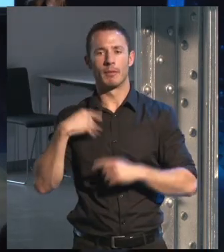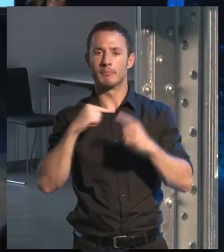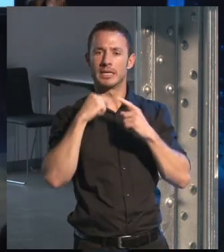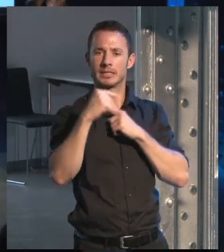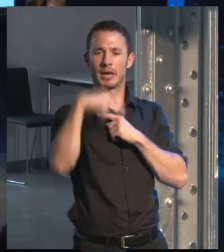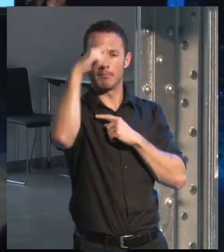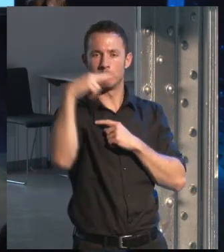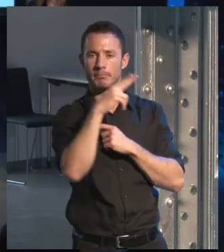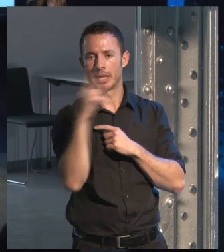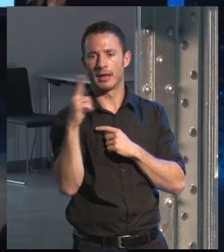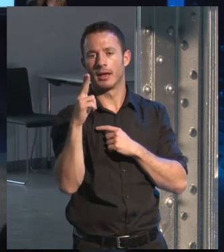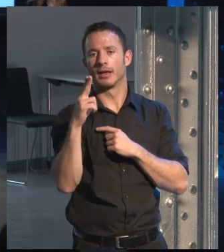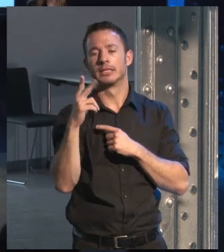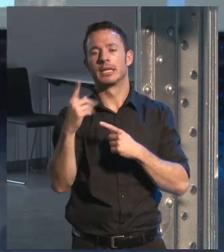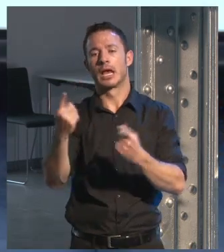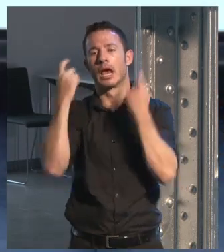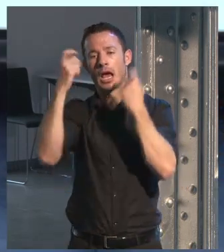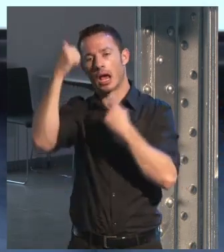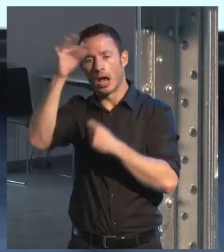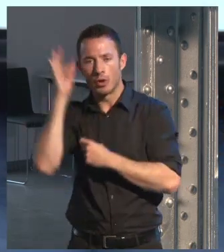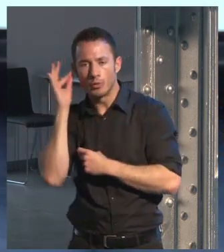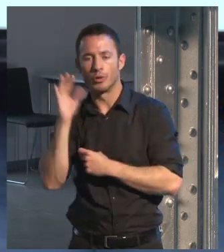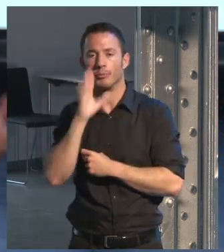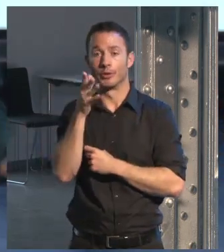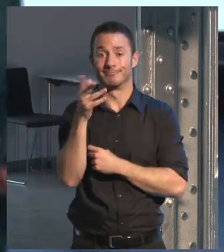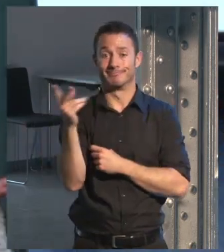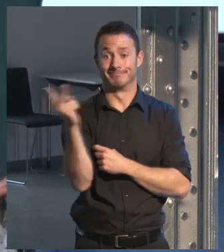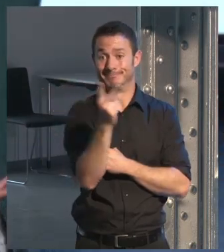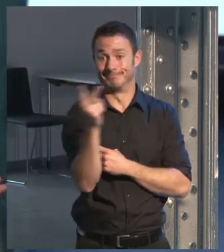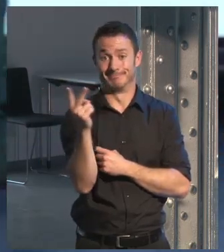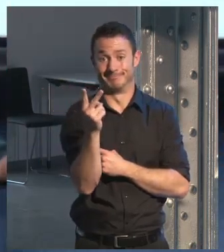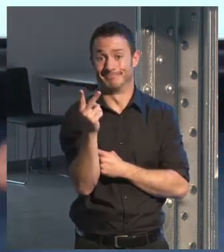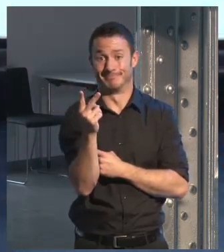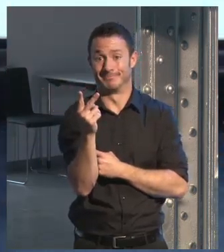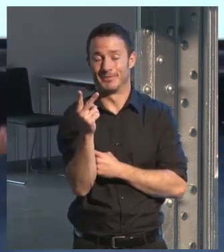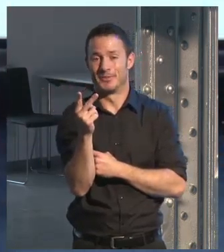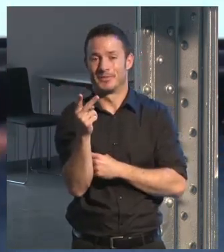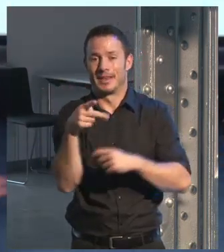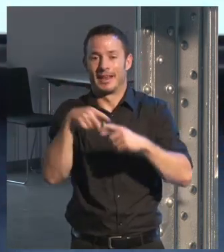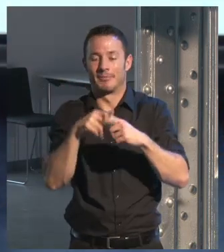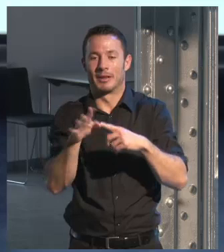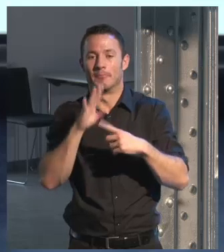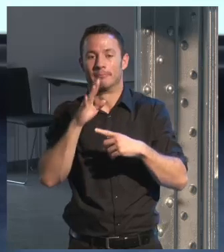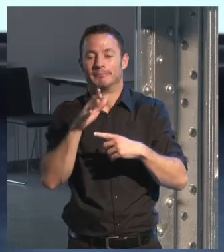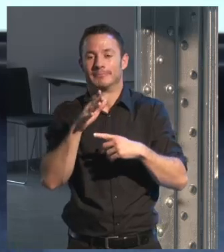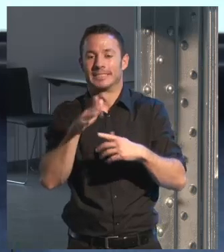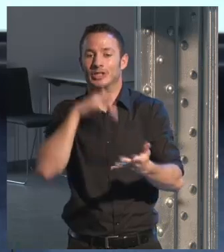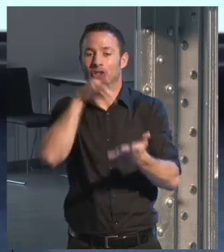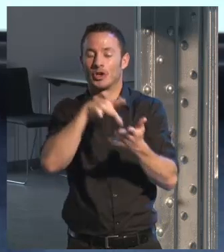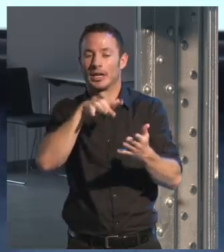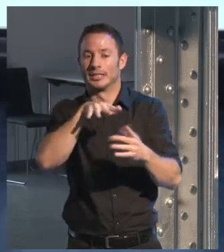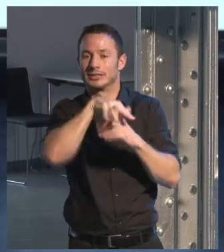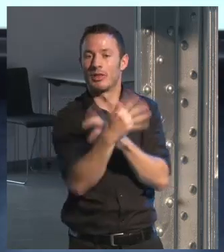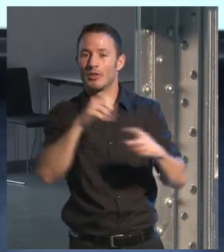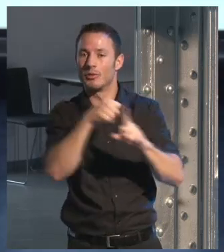alumnos, porque creemos que tampoco tienen las herramientas todavía en España para lidiar con una situación así en general. Hay colegios que sí, que ya las tienen,